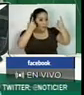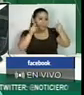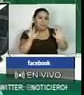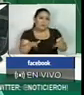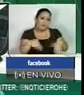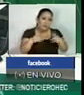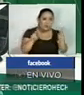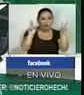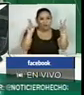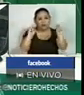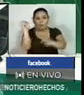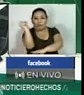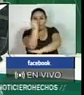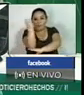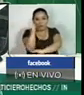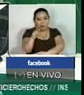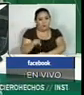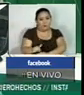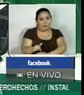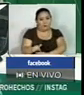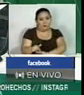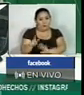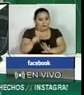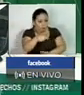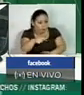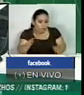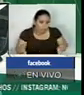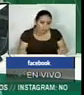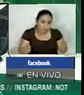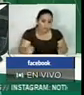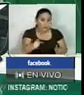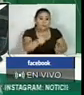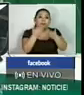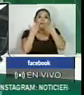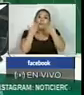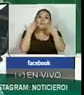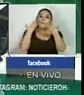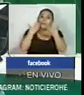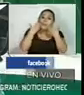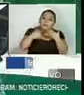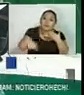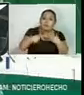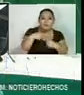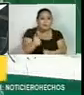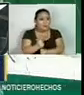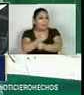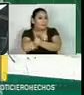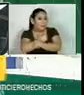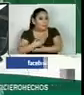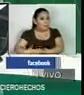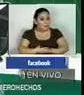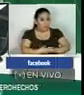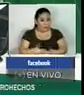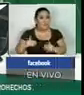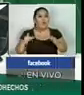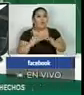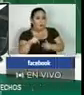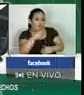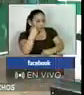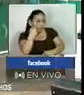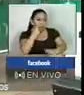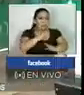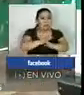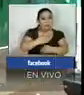la situación y la emergencia que se está dando. Que no se desanimen, que sigan felices, que quieran y amen a sus hijos, igual que sus hijos las amen y las